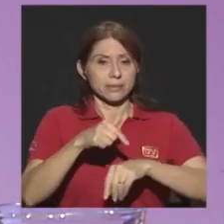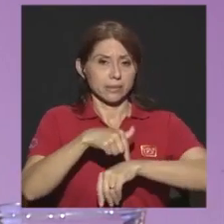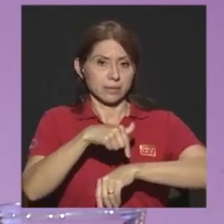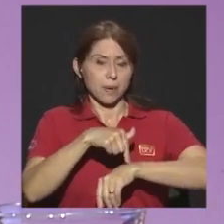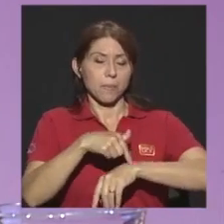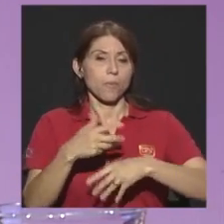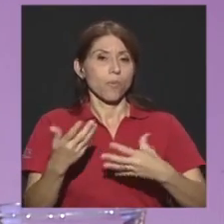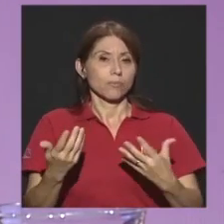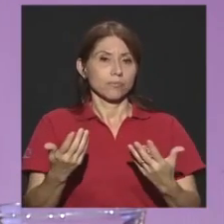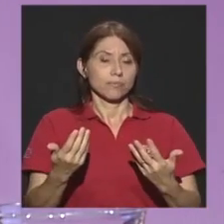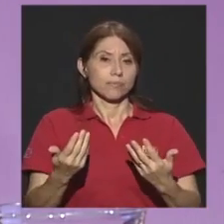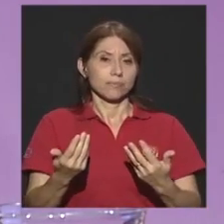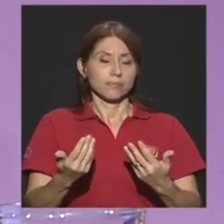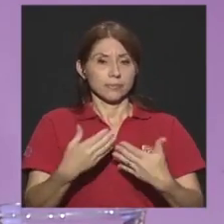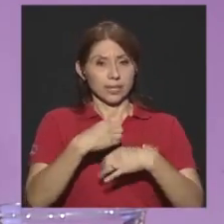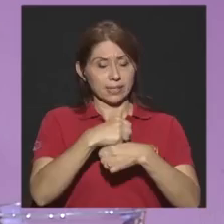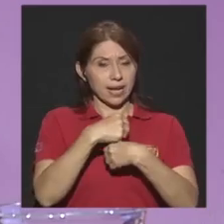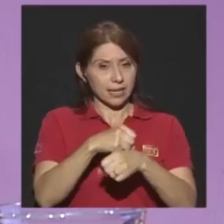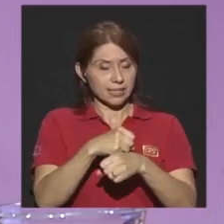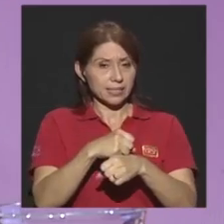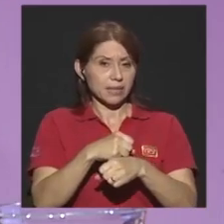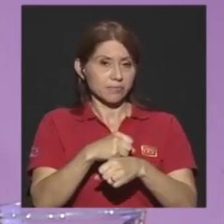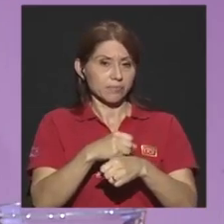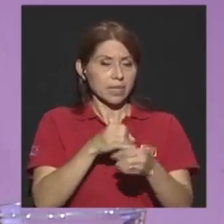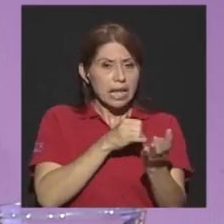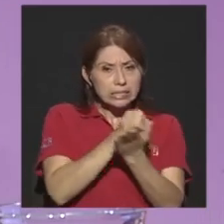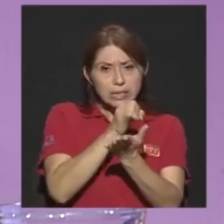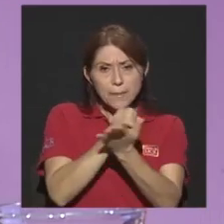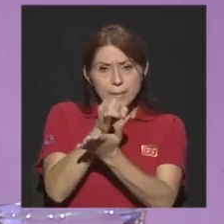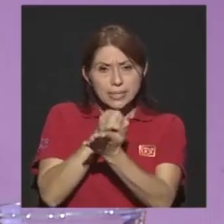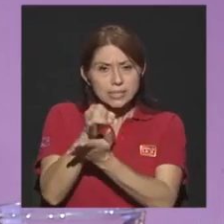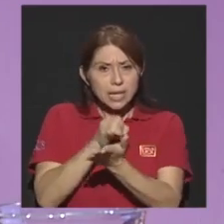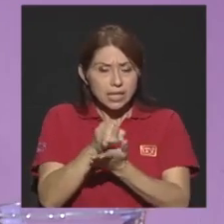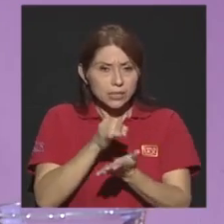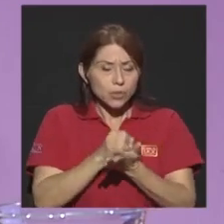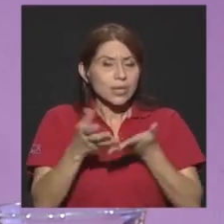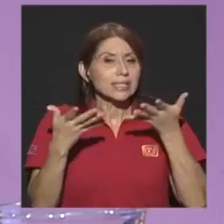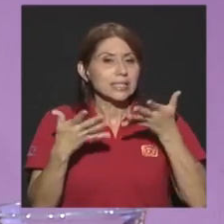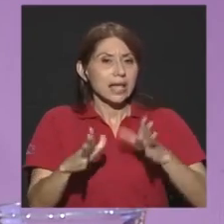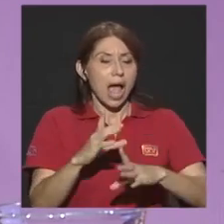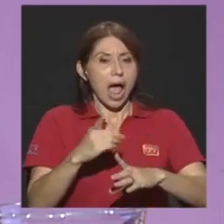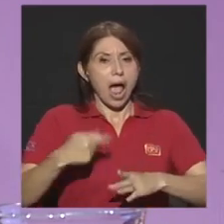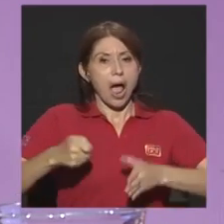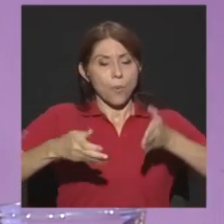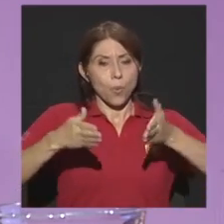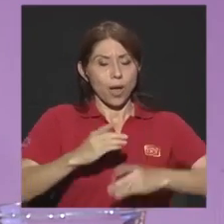que se realicen las pericias del caso, ¿verdad?, que ha solicitado la defensa.